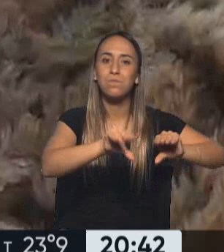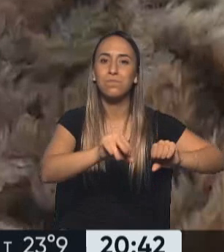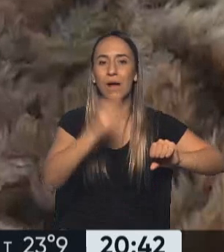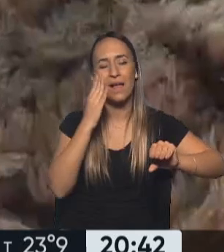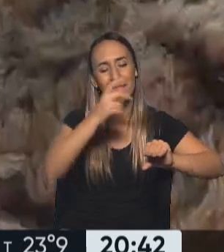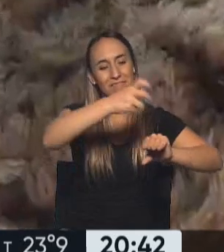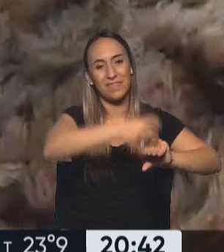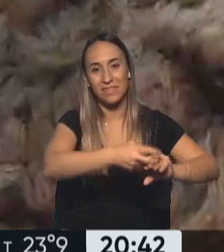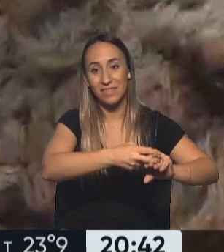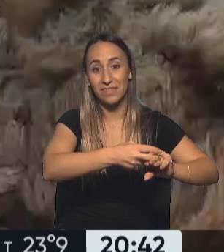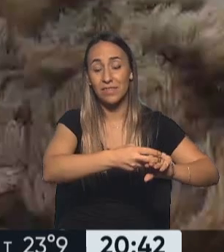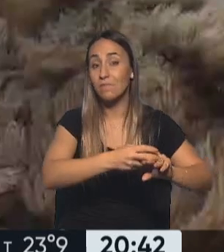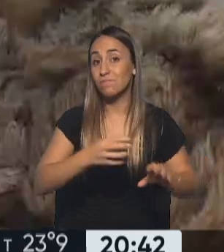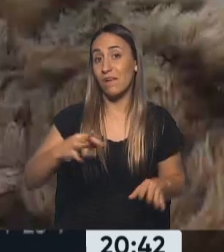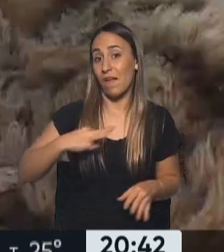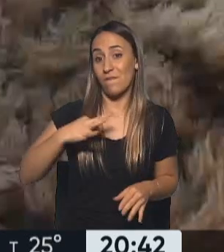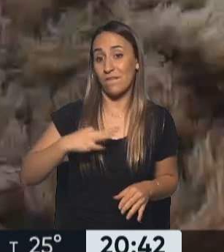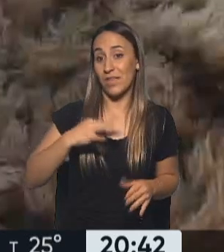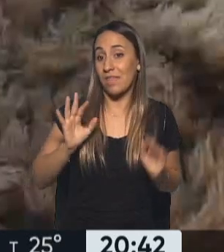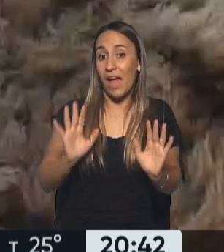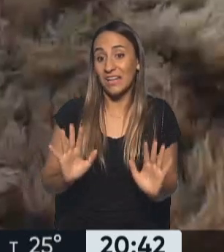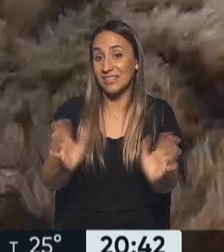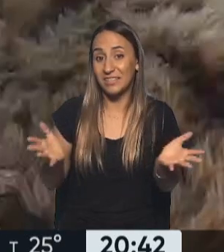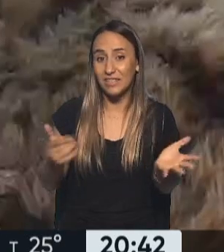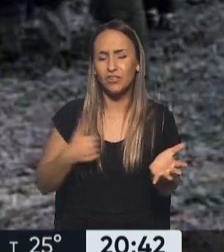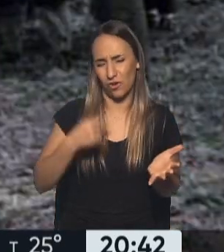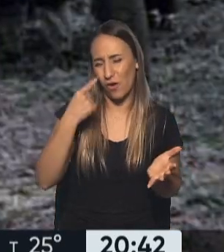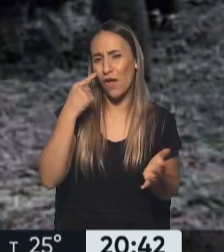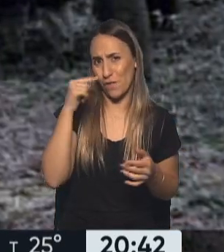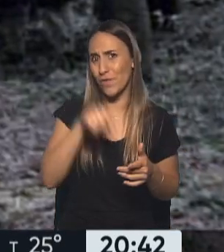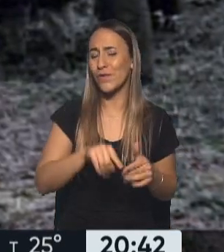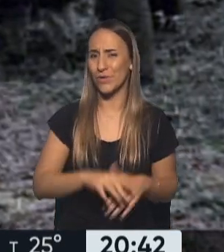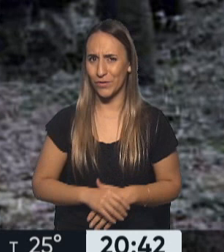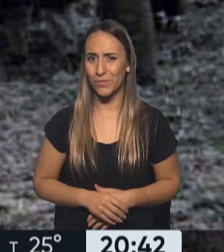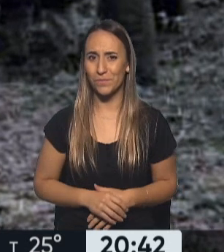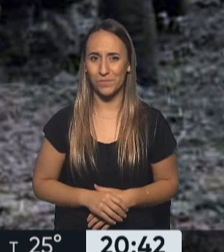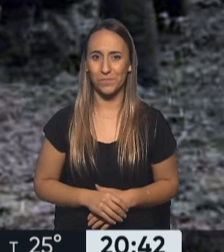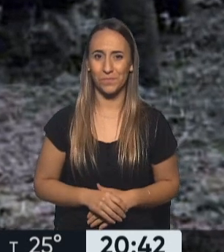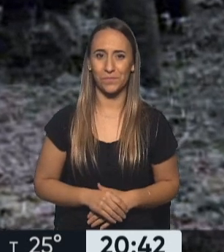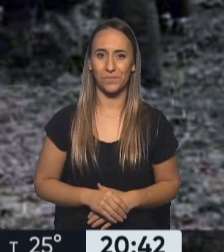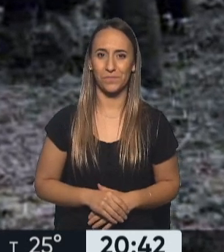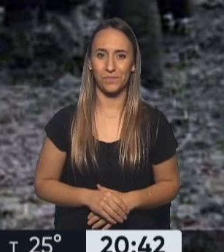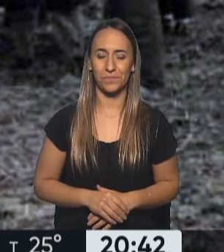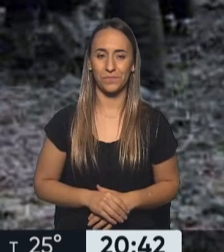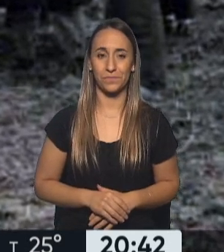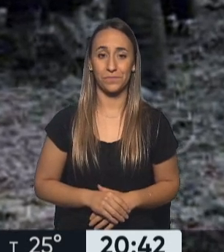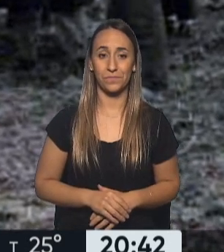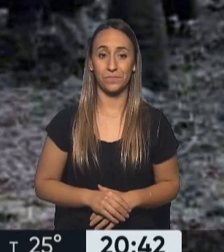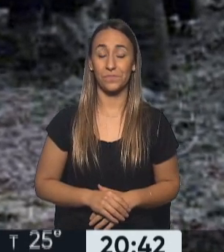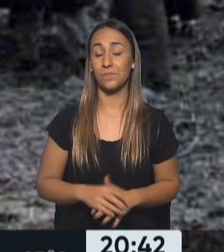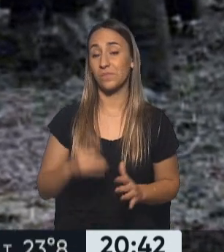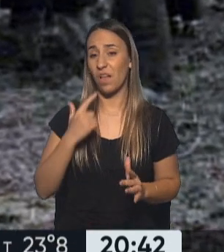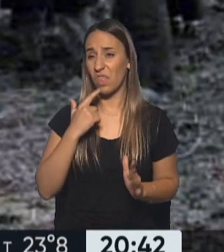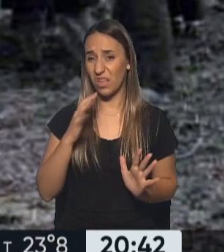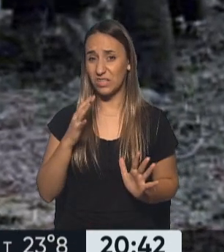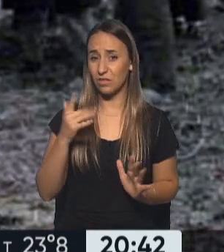La vida de uno, conozco todo eso, así. Dice que había